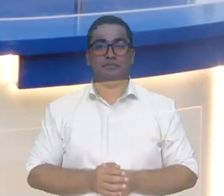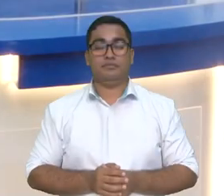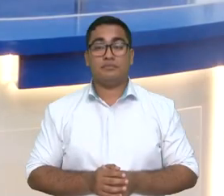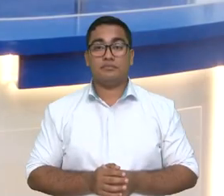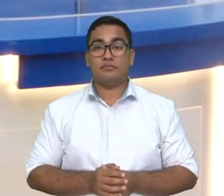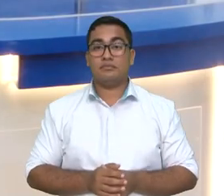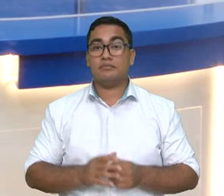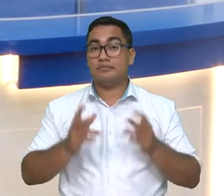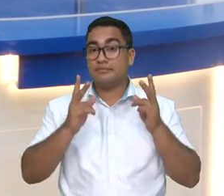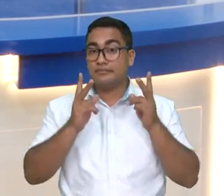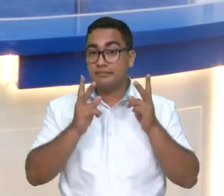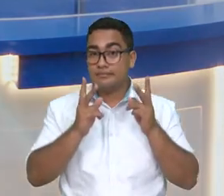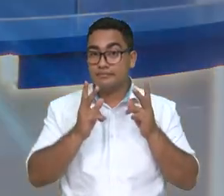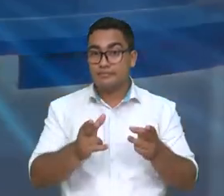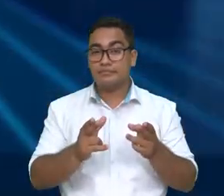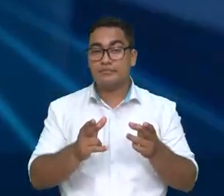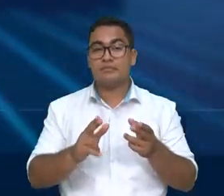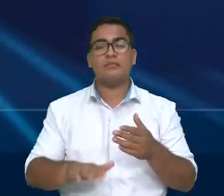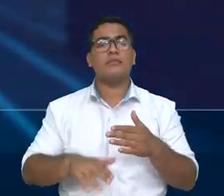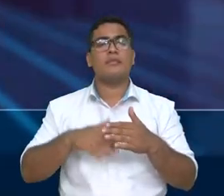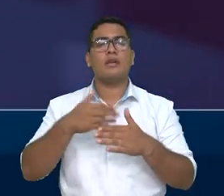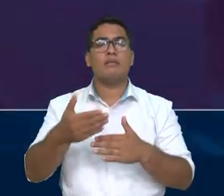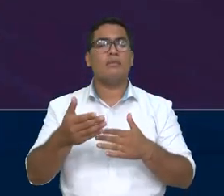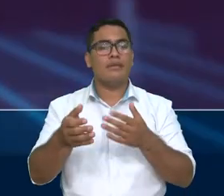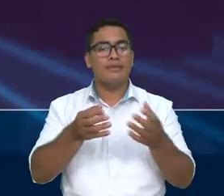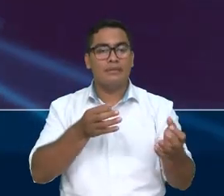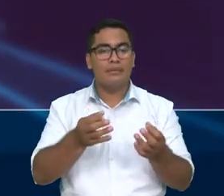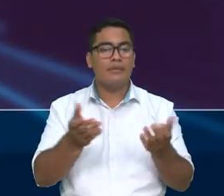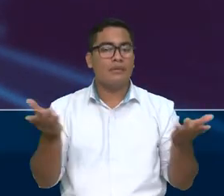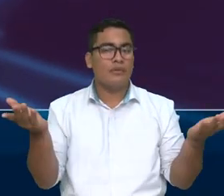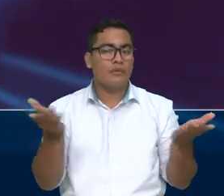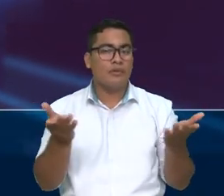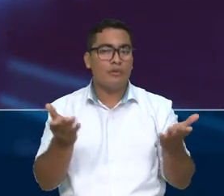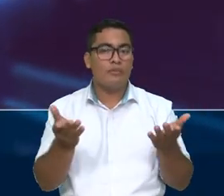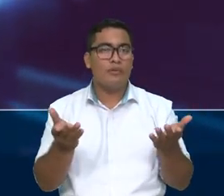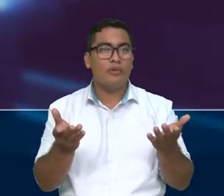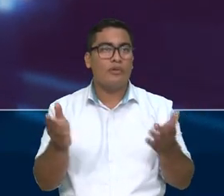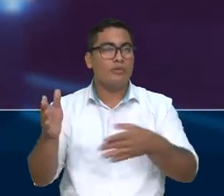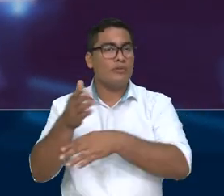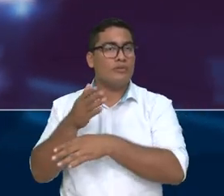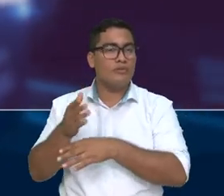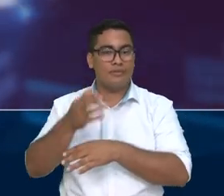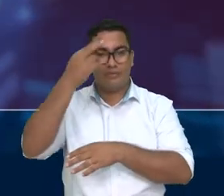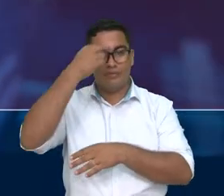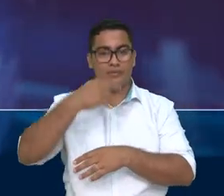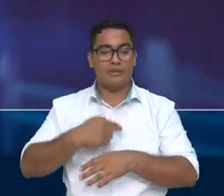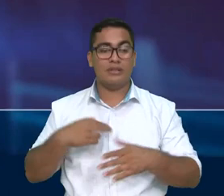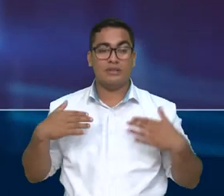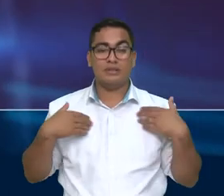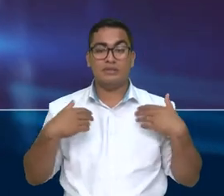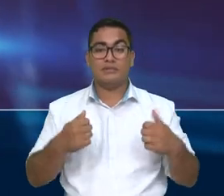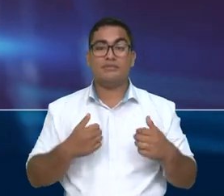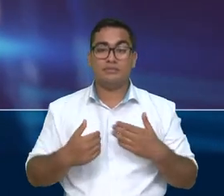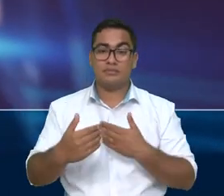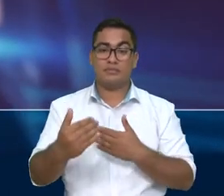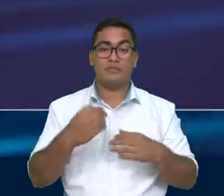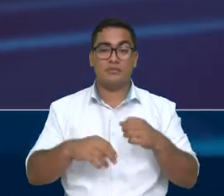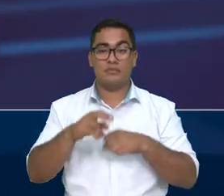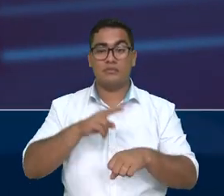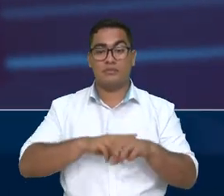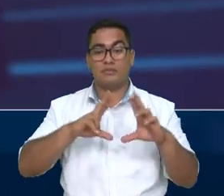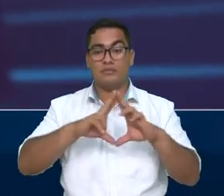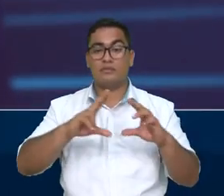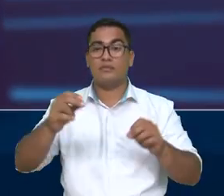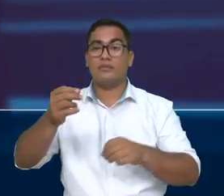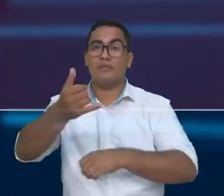Un segundo corte informativo. Al volver, les tenemos detalles de cómo se preparan las autoridades de salud para la Jornada Nacional de